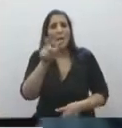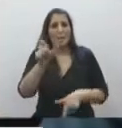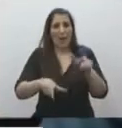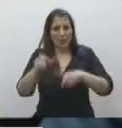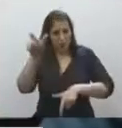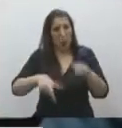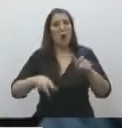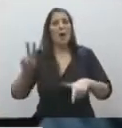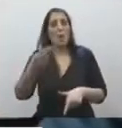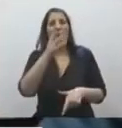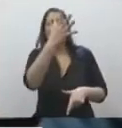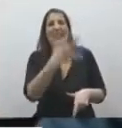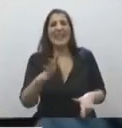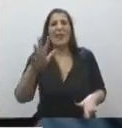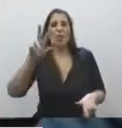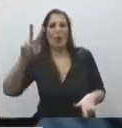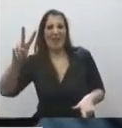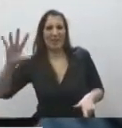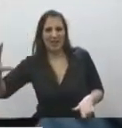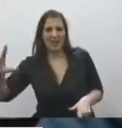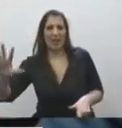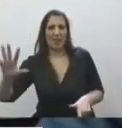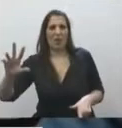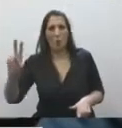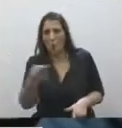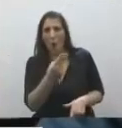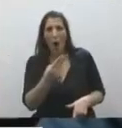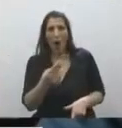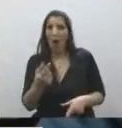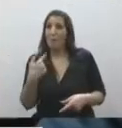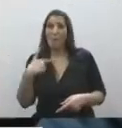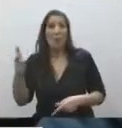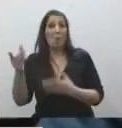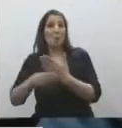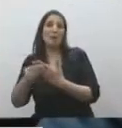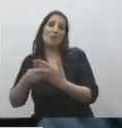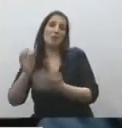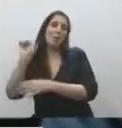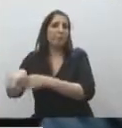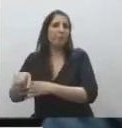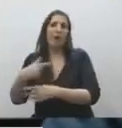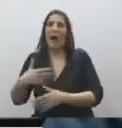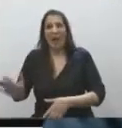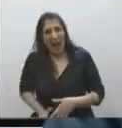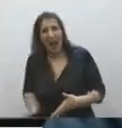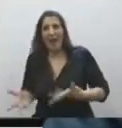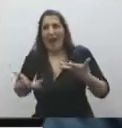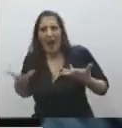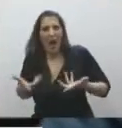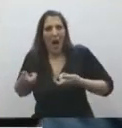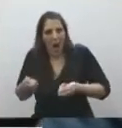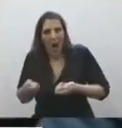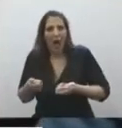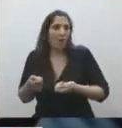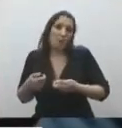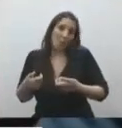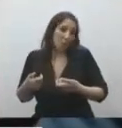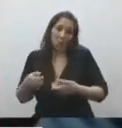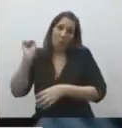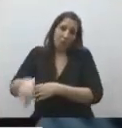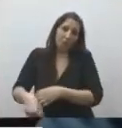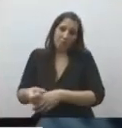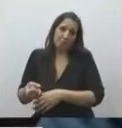perspectiva? Mire, en mi caso nosotros, o el Partido Renovador de Salta, tiene una